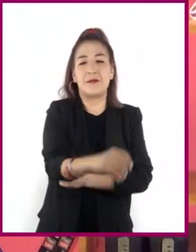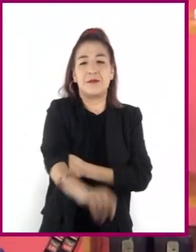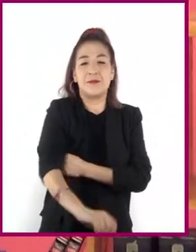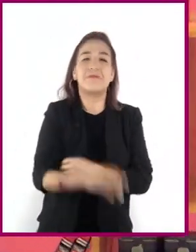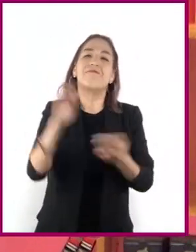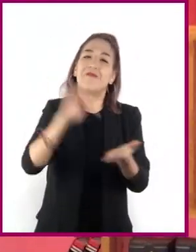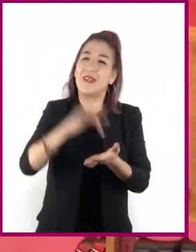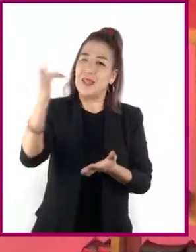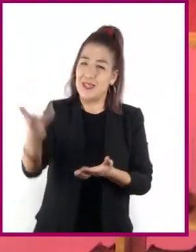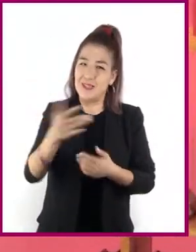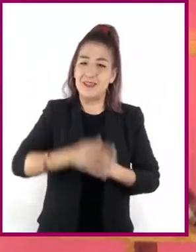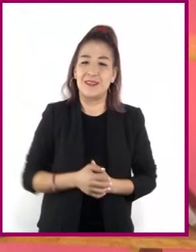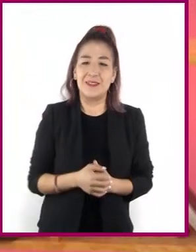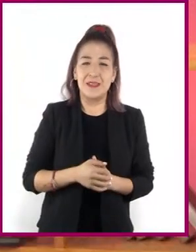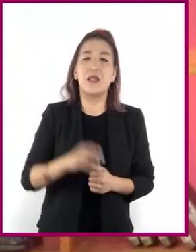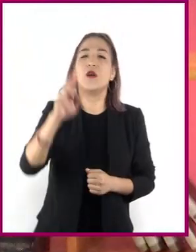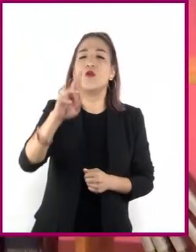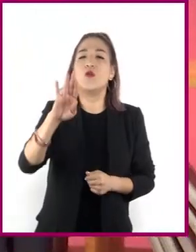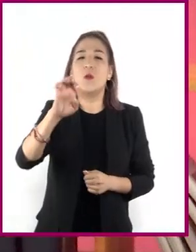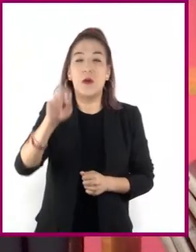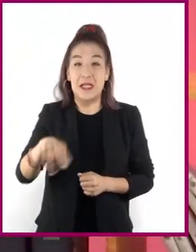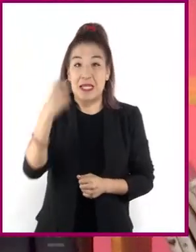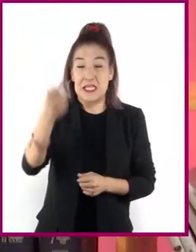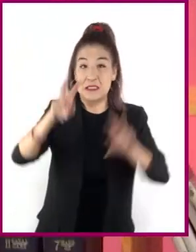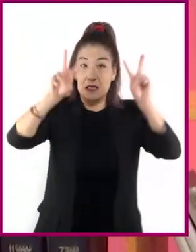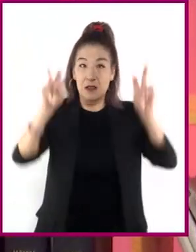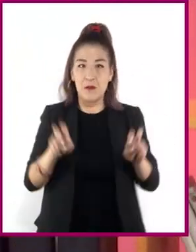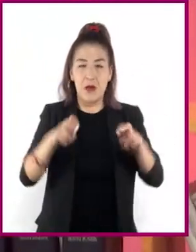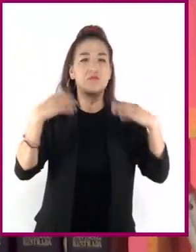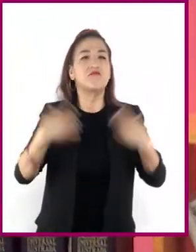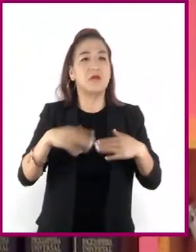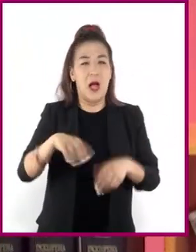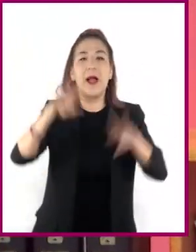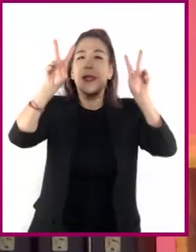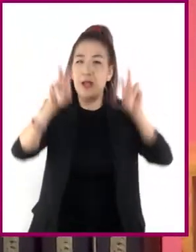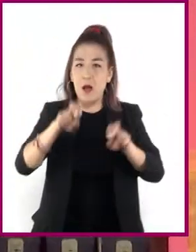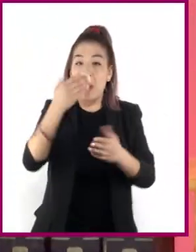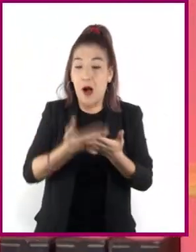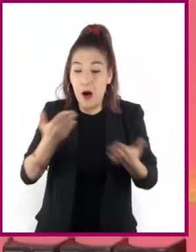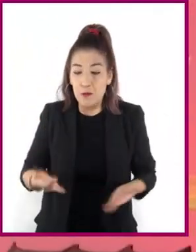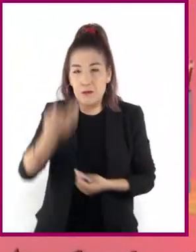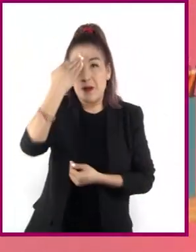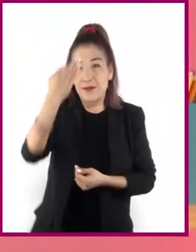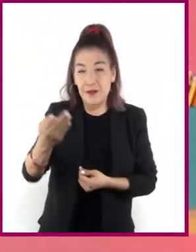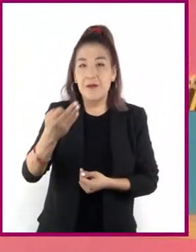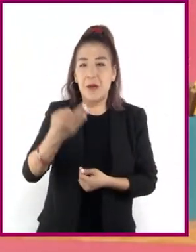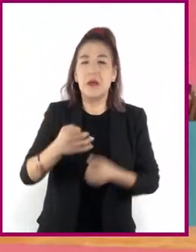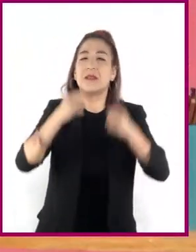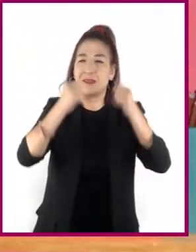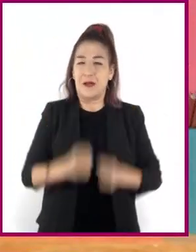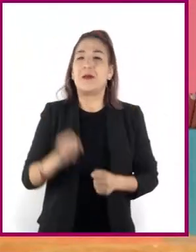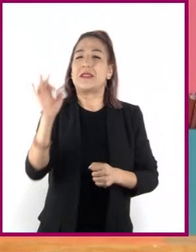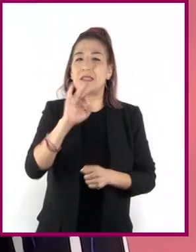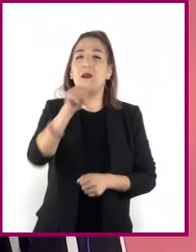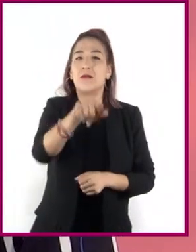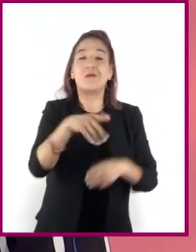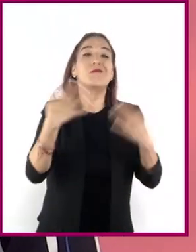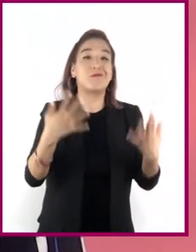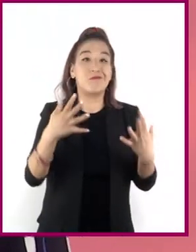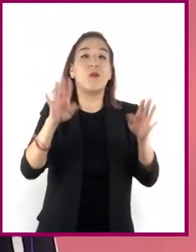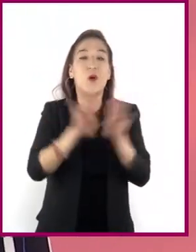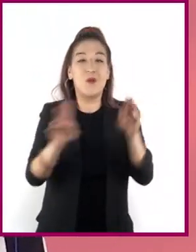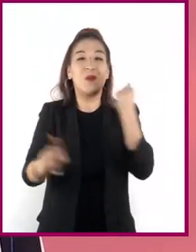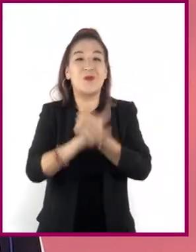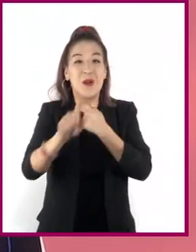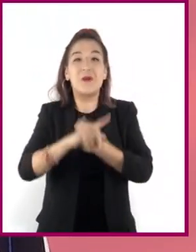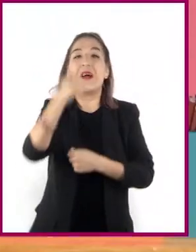gracias rubén realmente el tema cumple con la actualidad y estoy seguro de que generará polémica por las